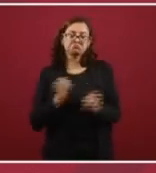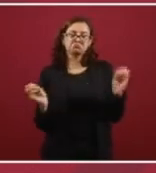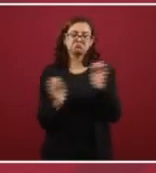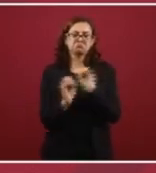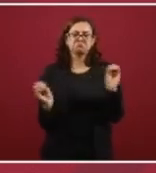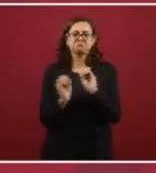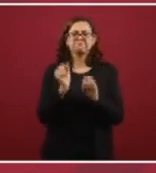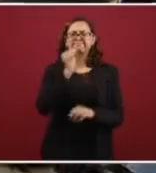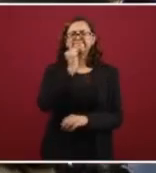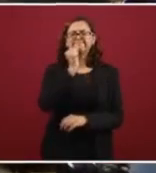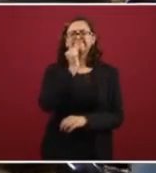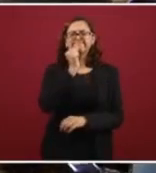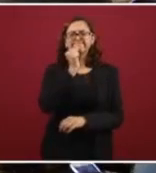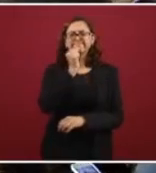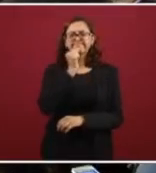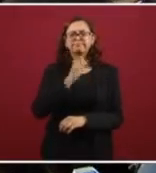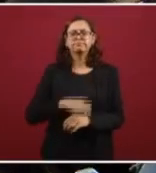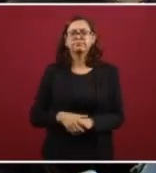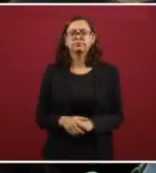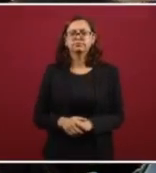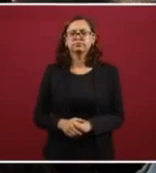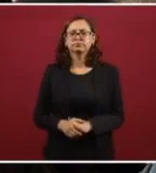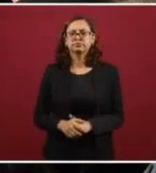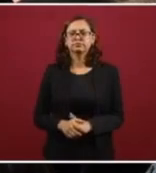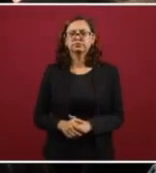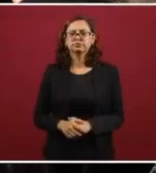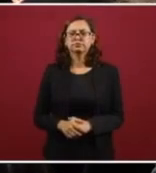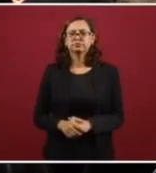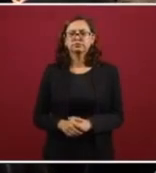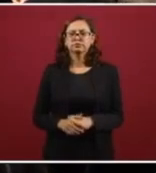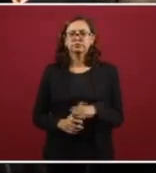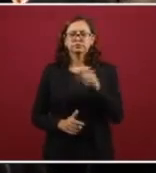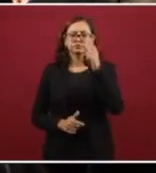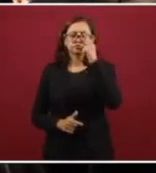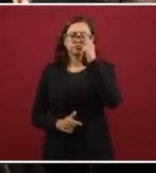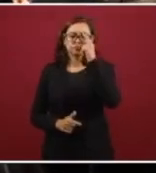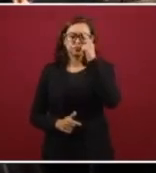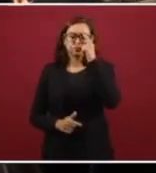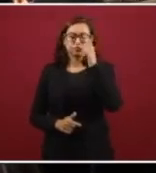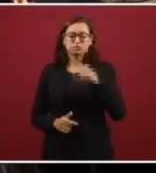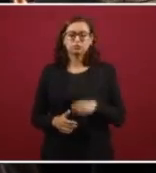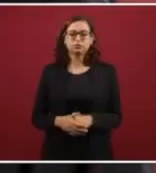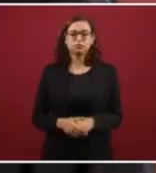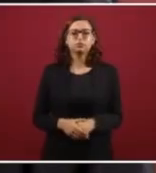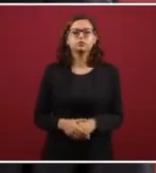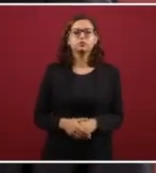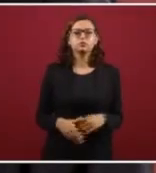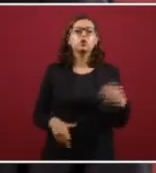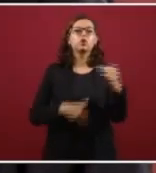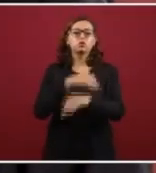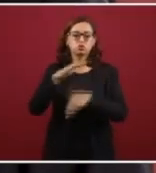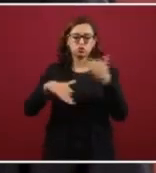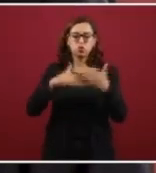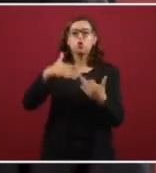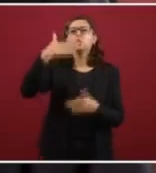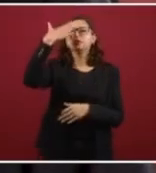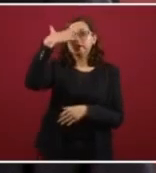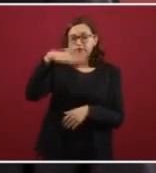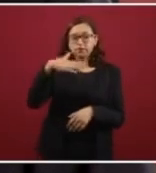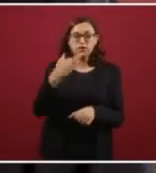tener claridad. Como todos sabemos, es una investigación que lleva a